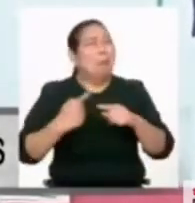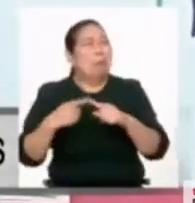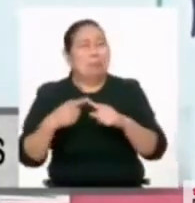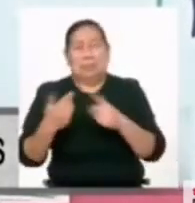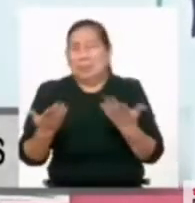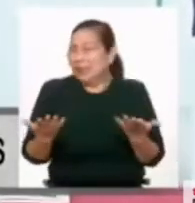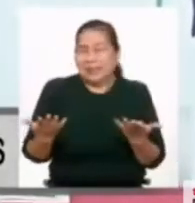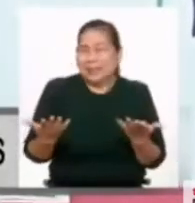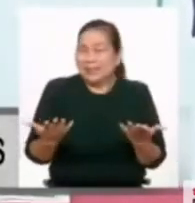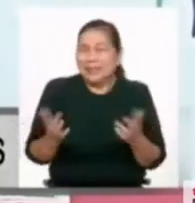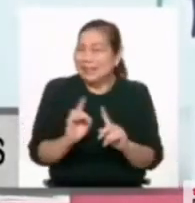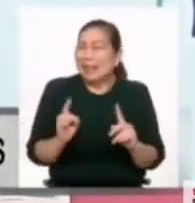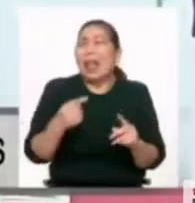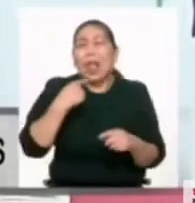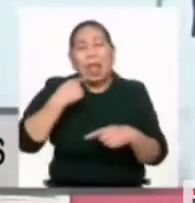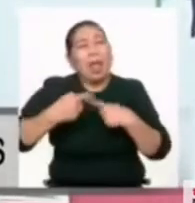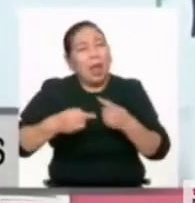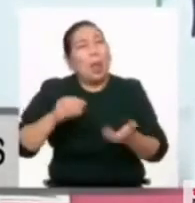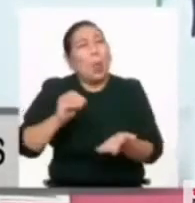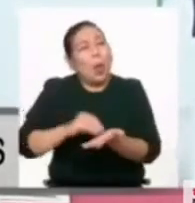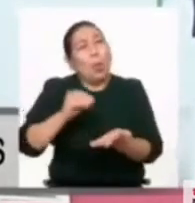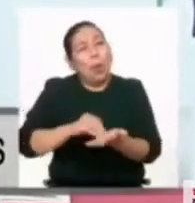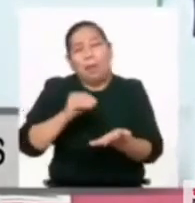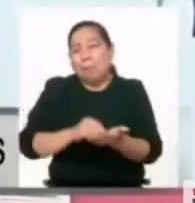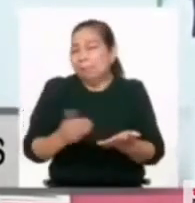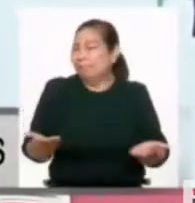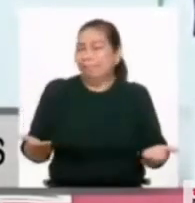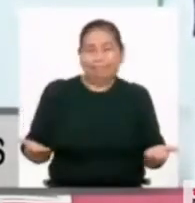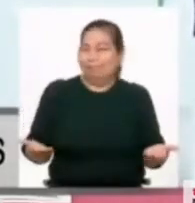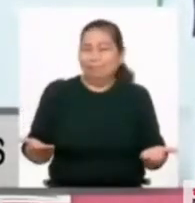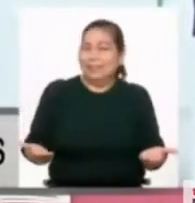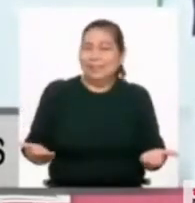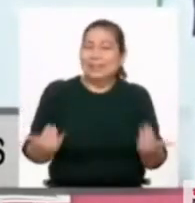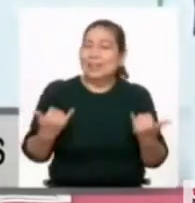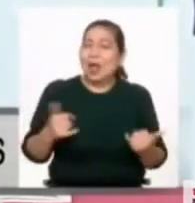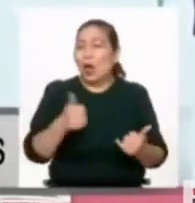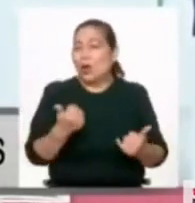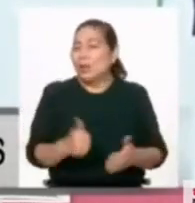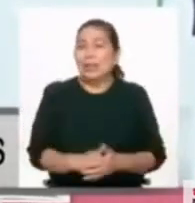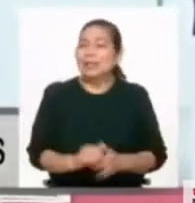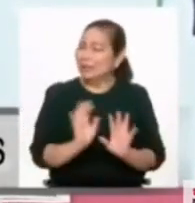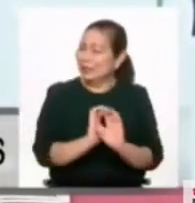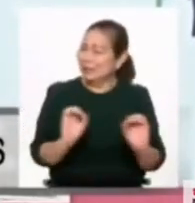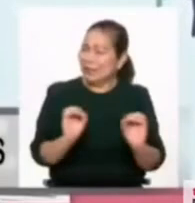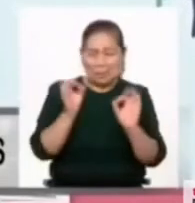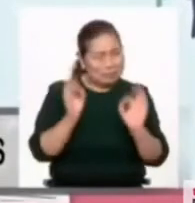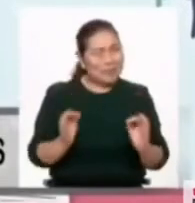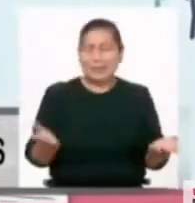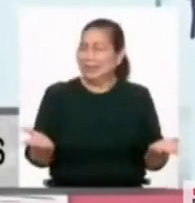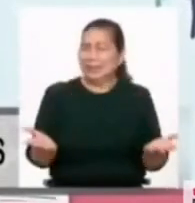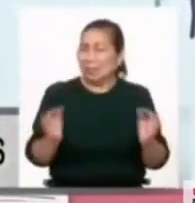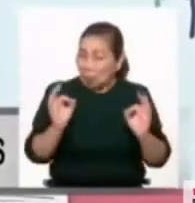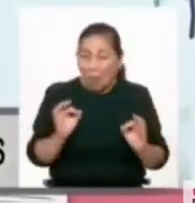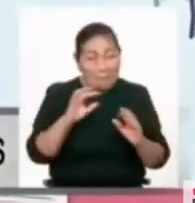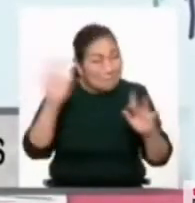diversos casos delictivos, repitiendo lo mismo, pero como si se tratara, ¿no?, de otro caso. Nadie es perfecto,